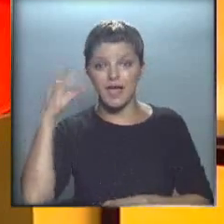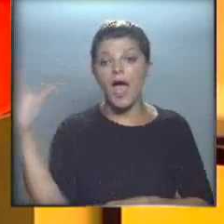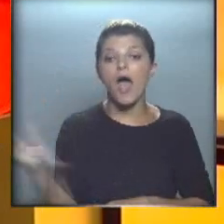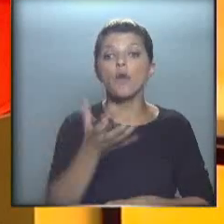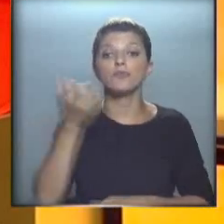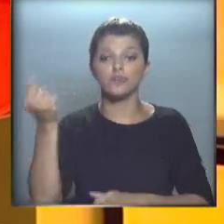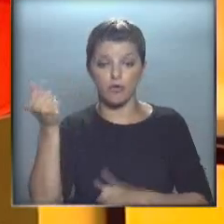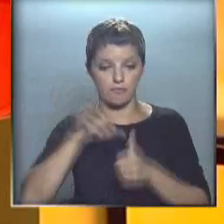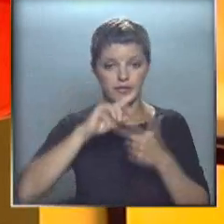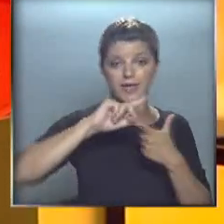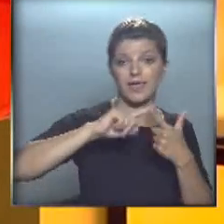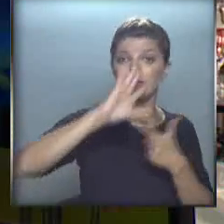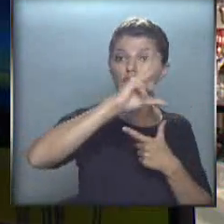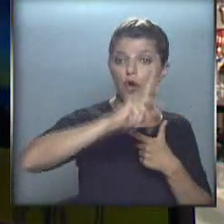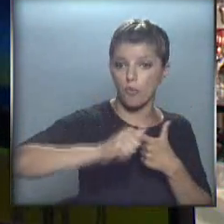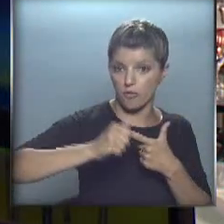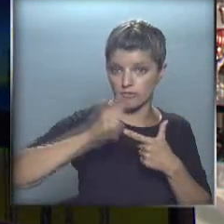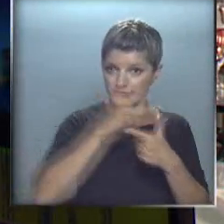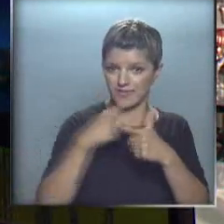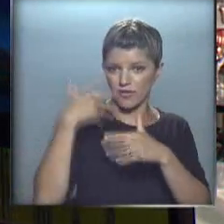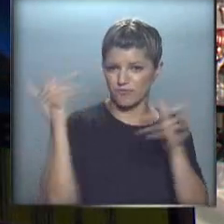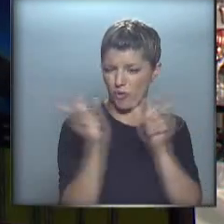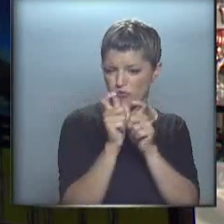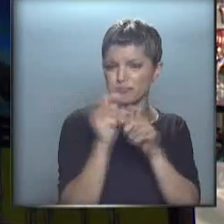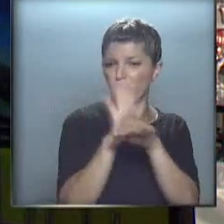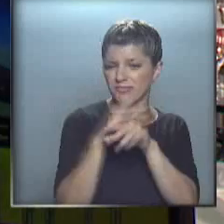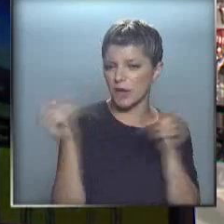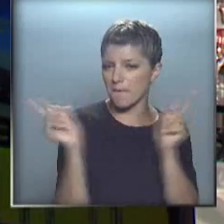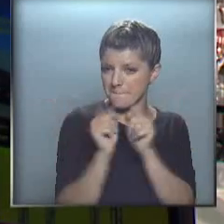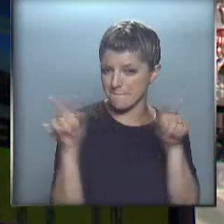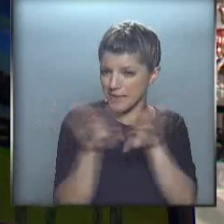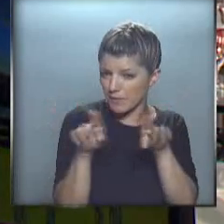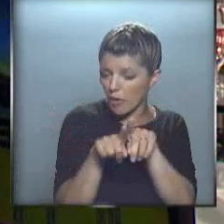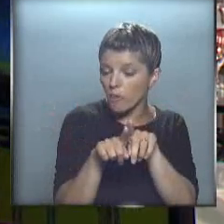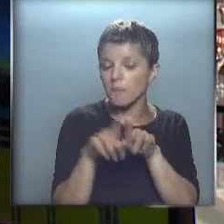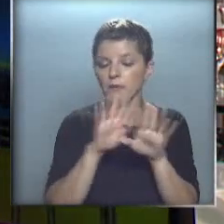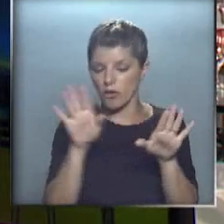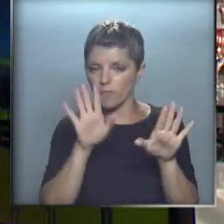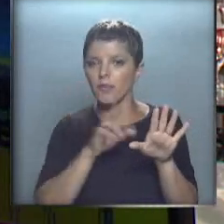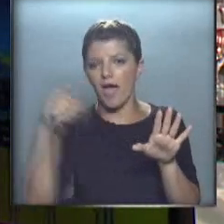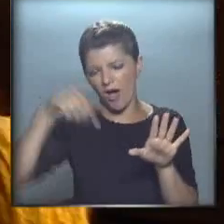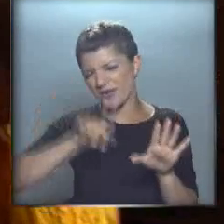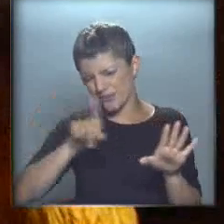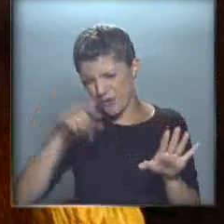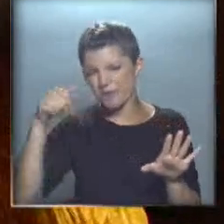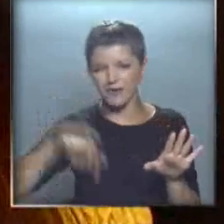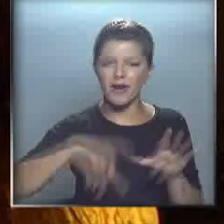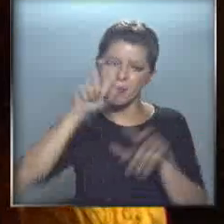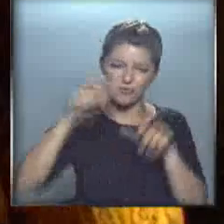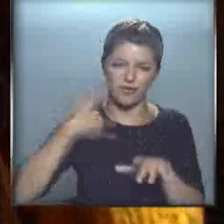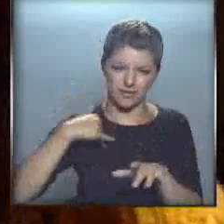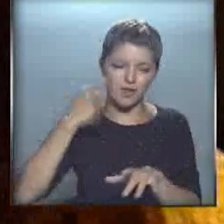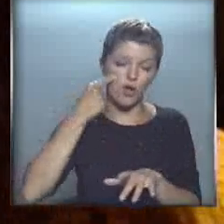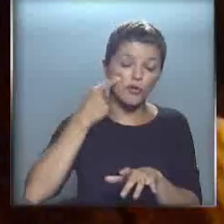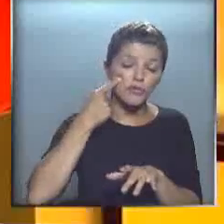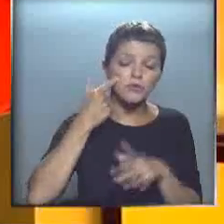el robo, ¿no? Y muchas veces, hace algunos años, ahora no, porque hay mucha conciencia en los argentinos de lo